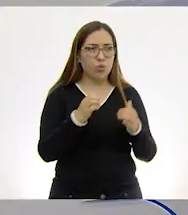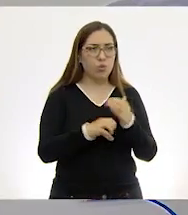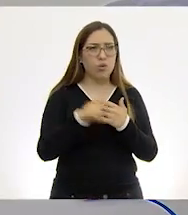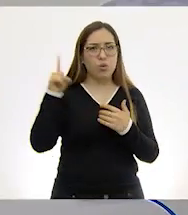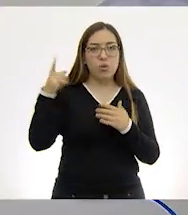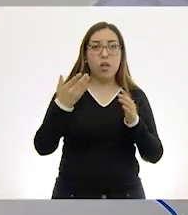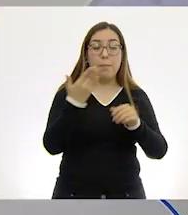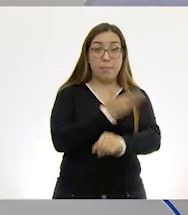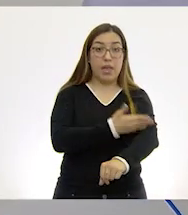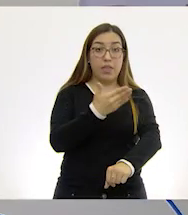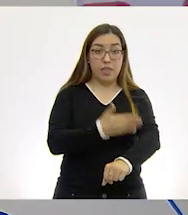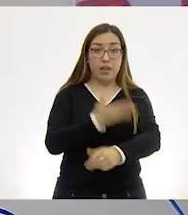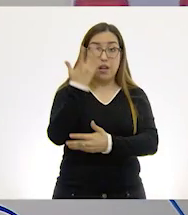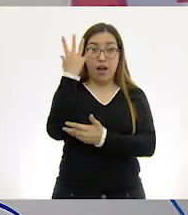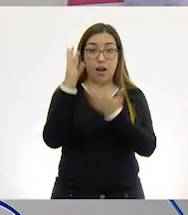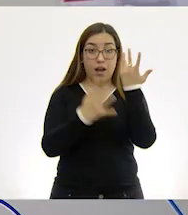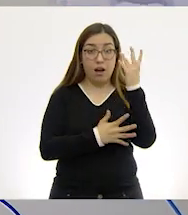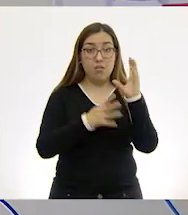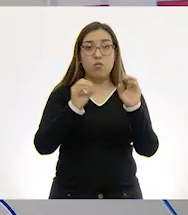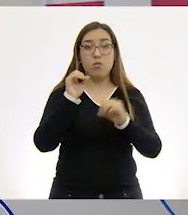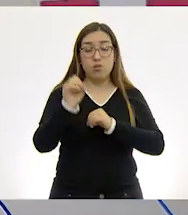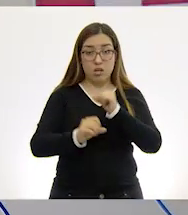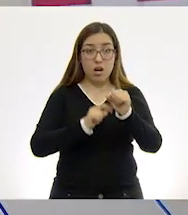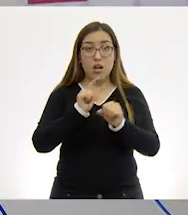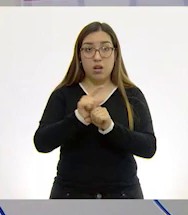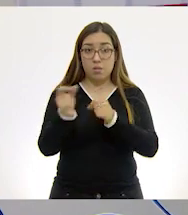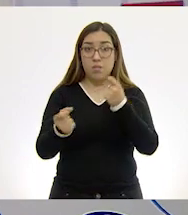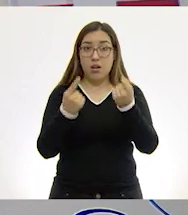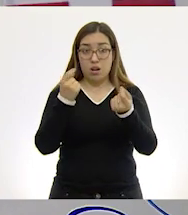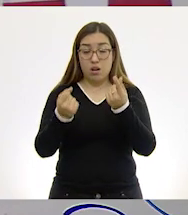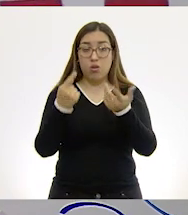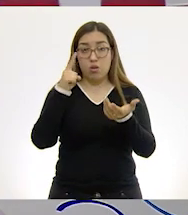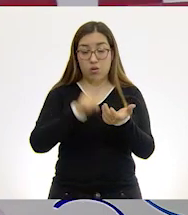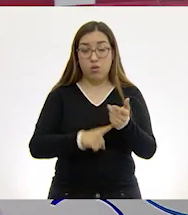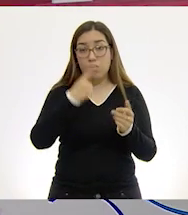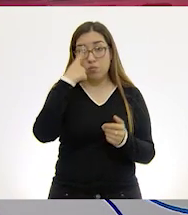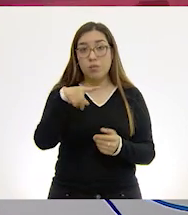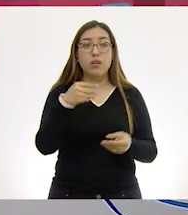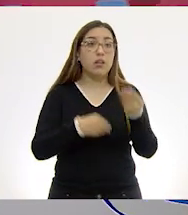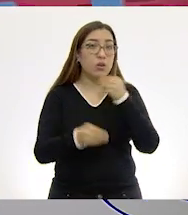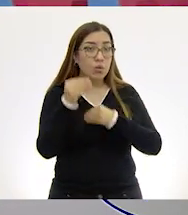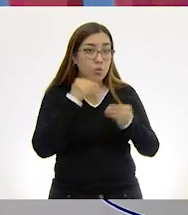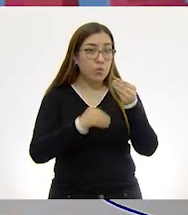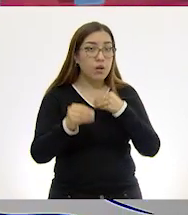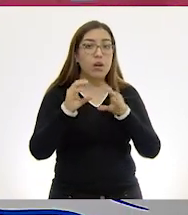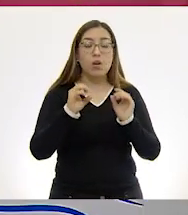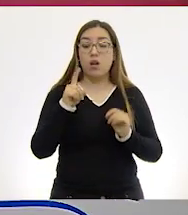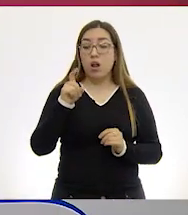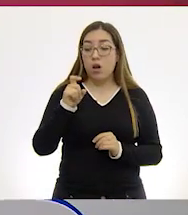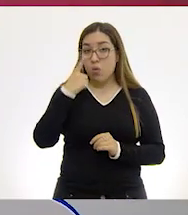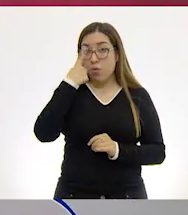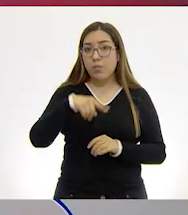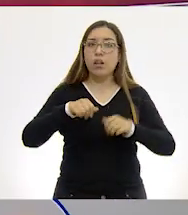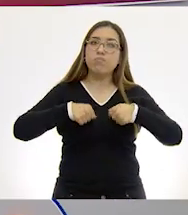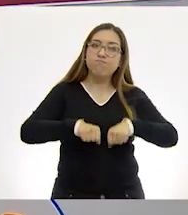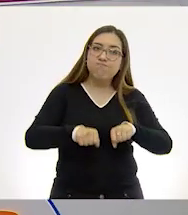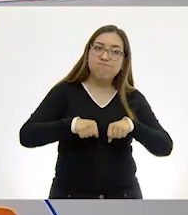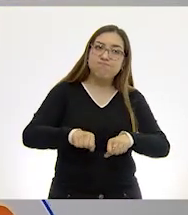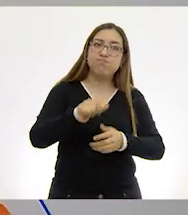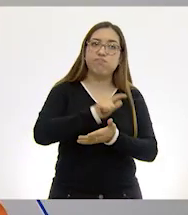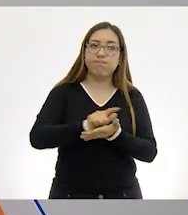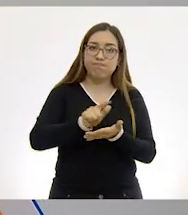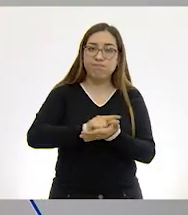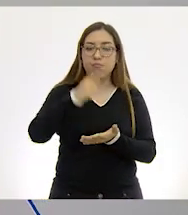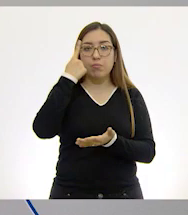los árboles, algunos animales, que también pues, puede ser para comer, el agua para lavar, para beber,